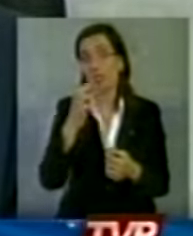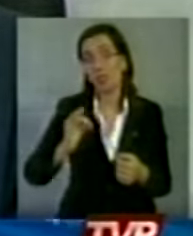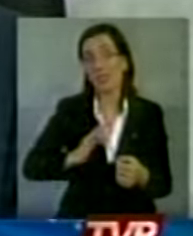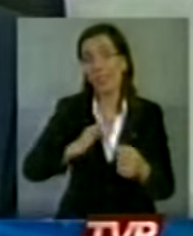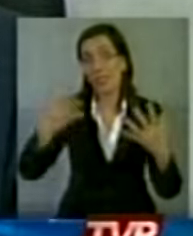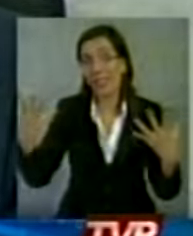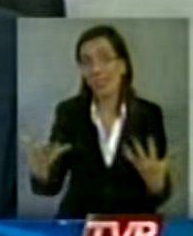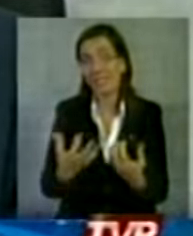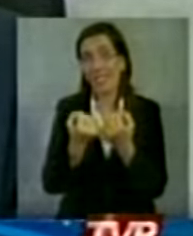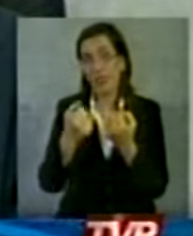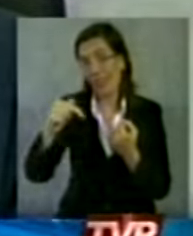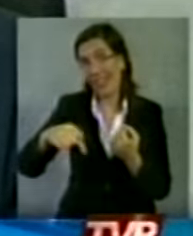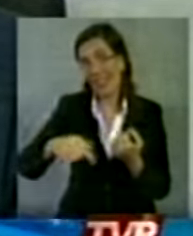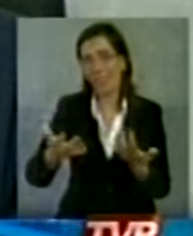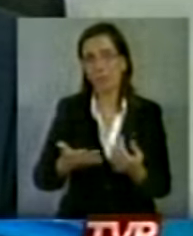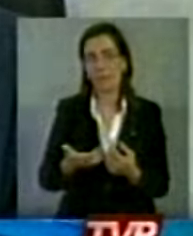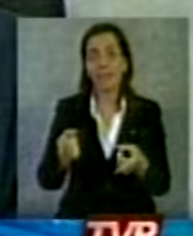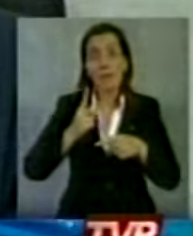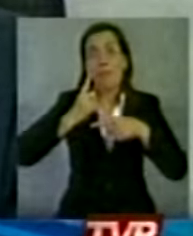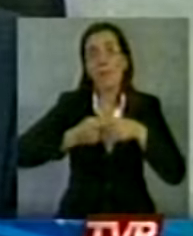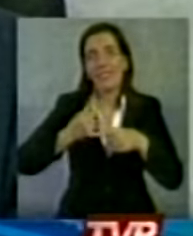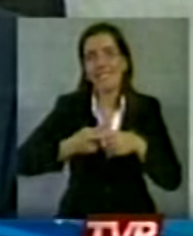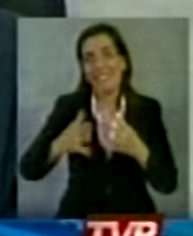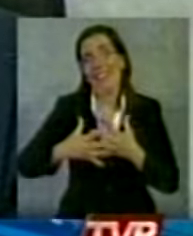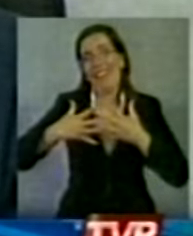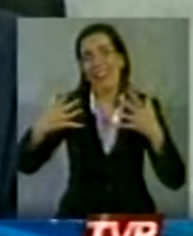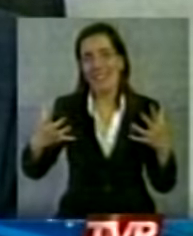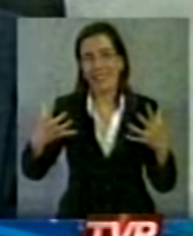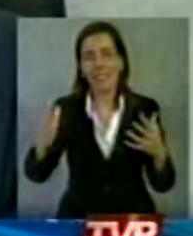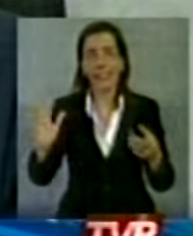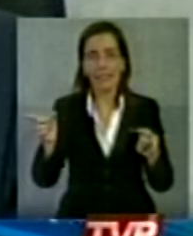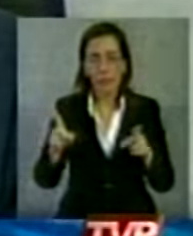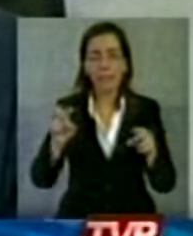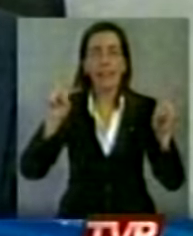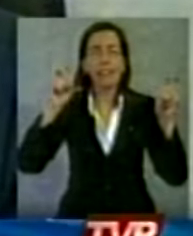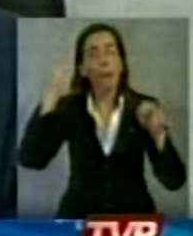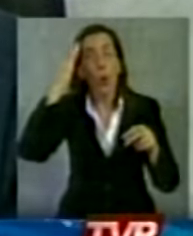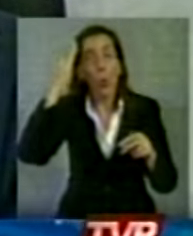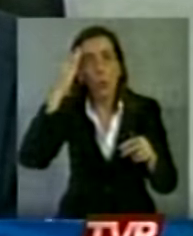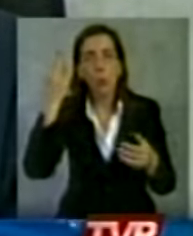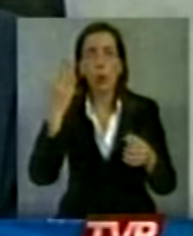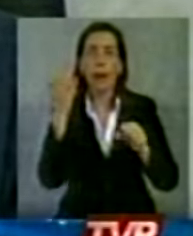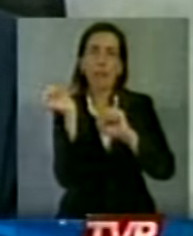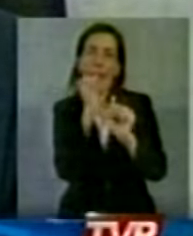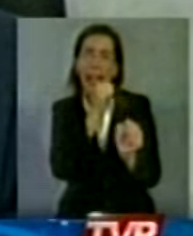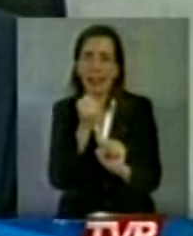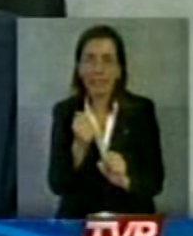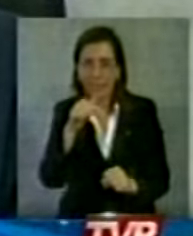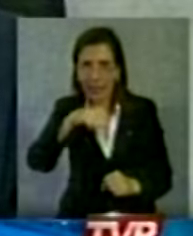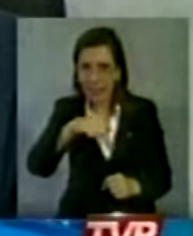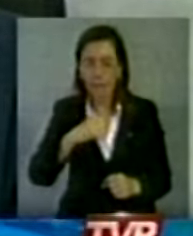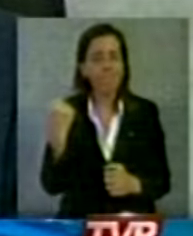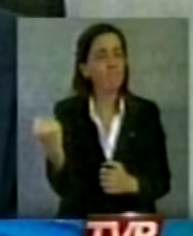Desde este ADN festejamos también el profundo y arraigado acervo cultural y artístico de nuestra